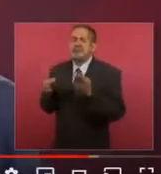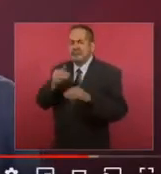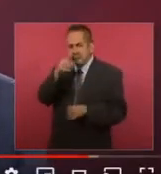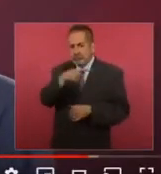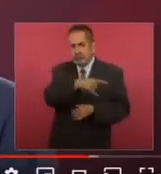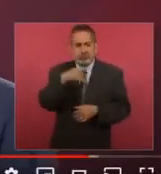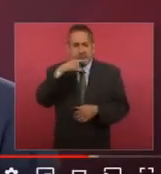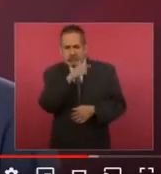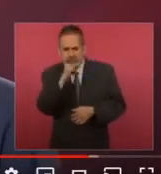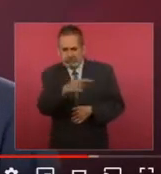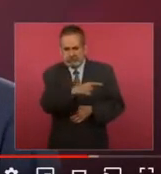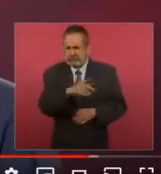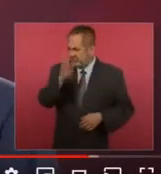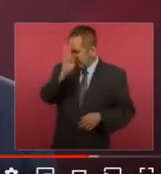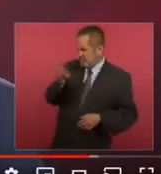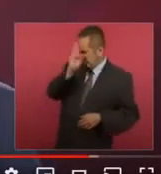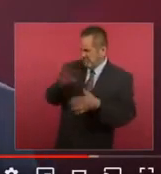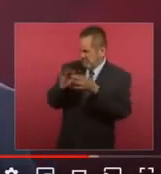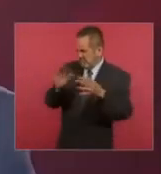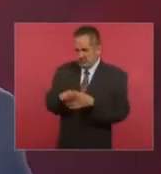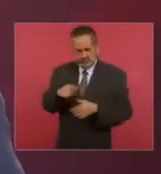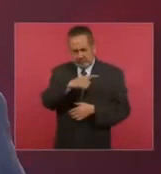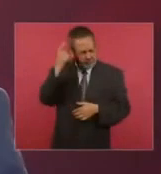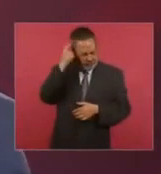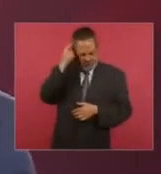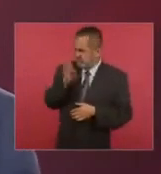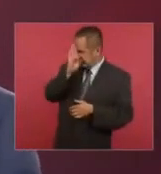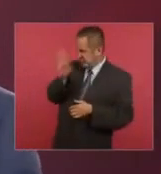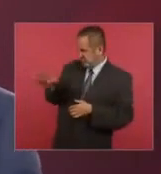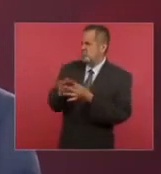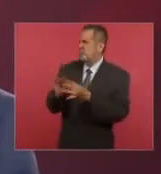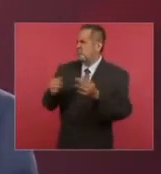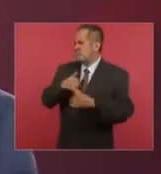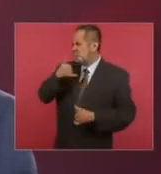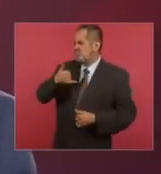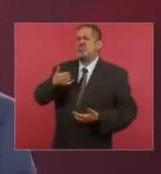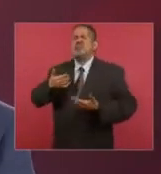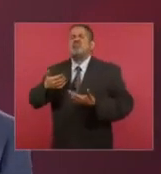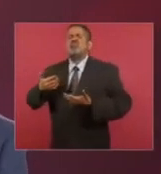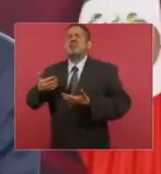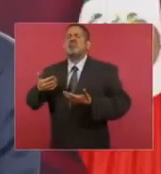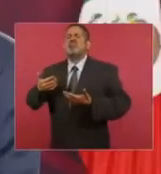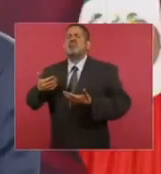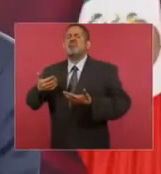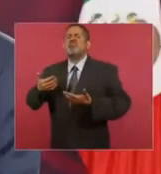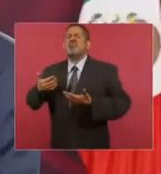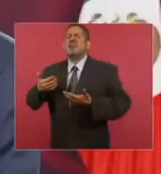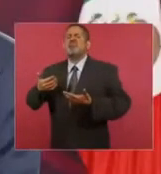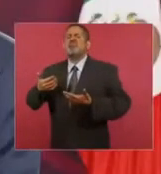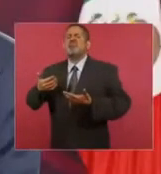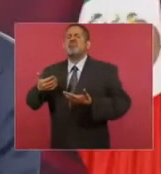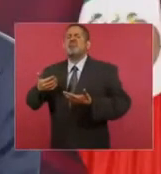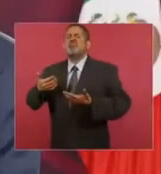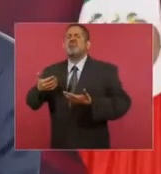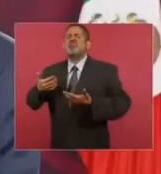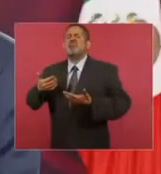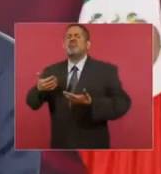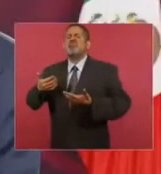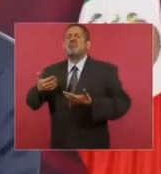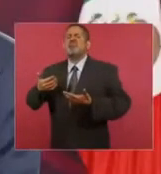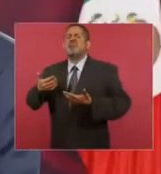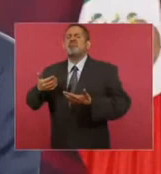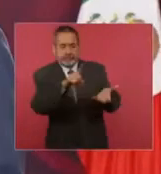no hay hipocresía es lo que piensa ahí está y hay otros conservadores